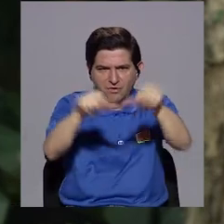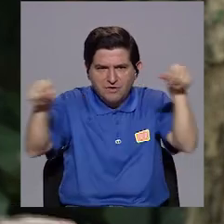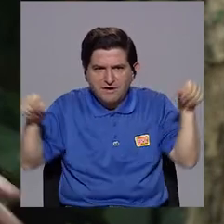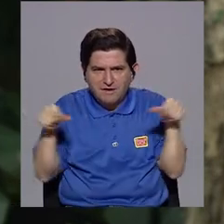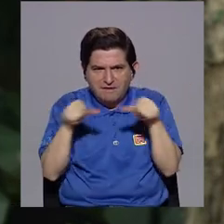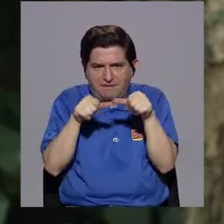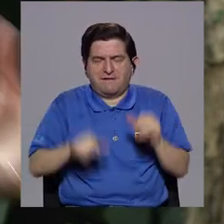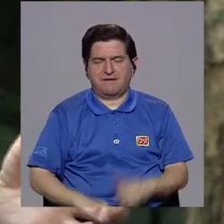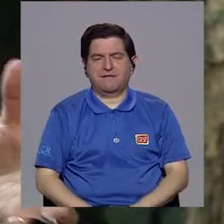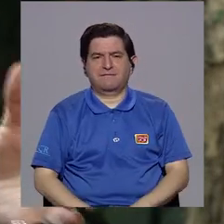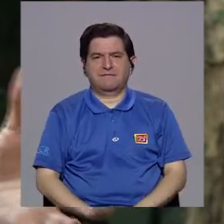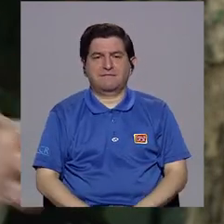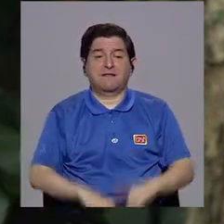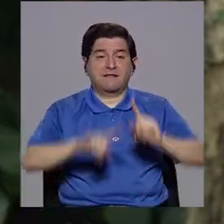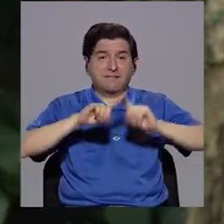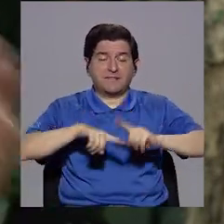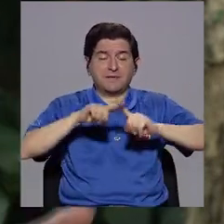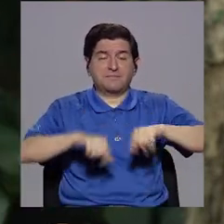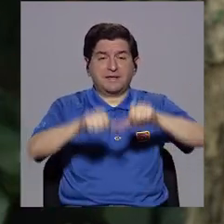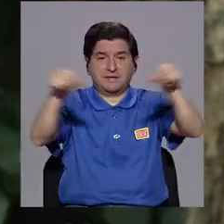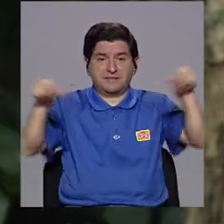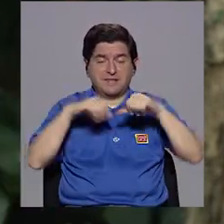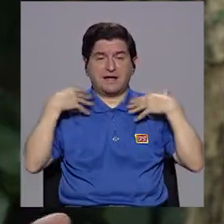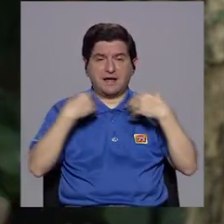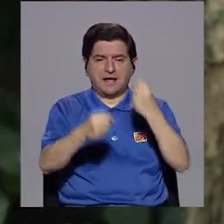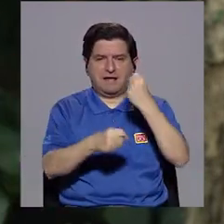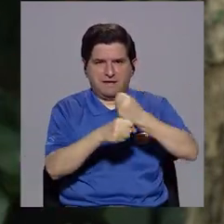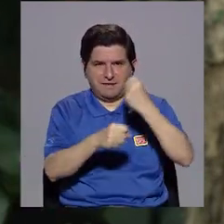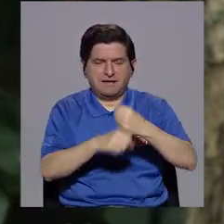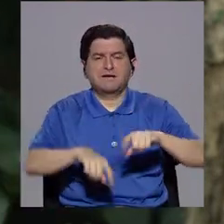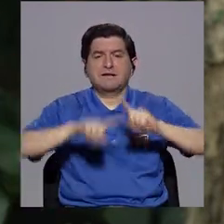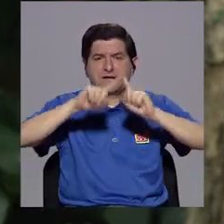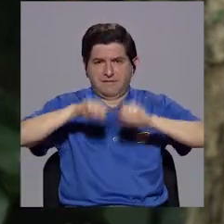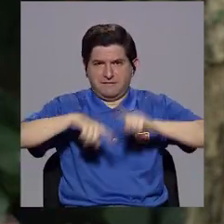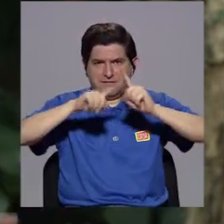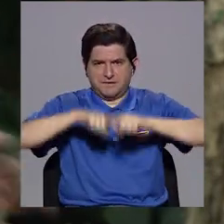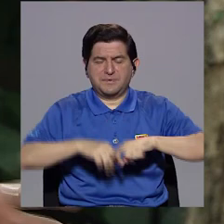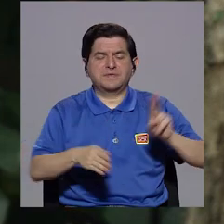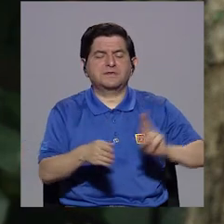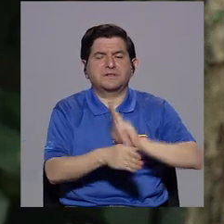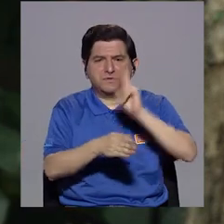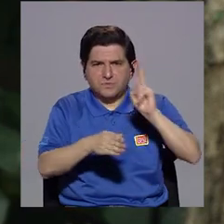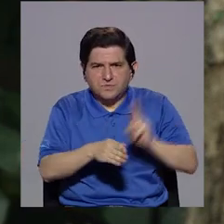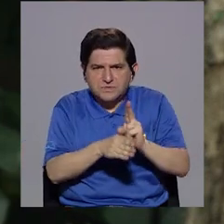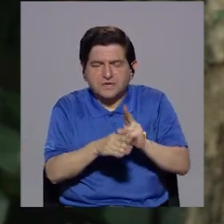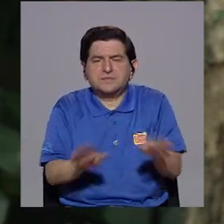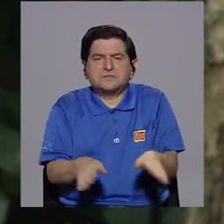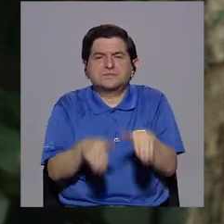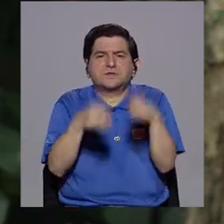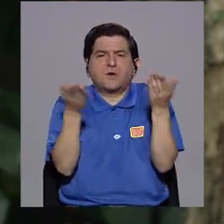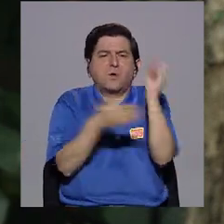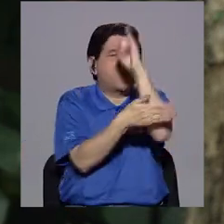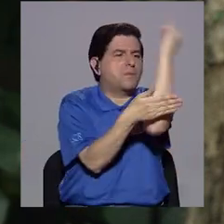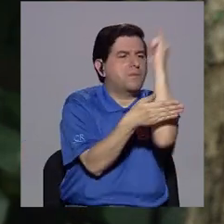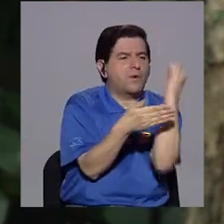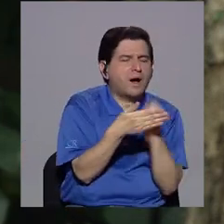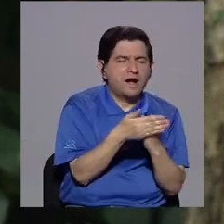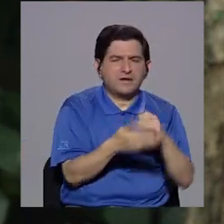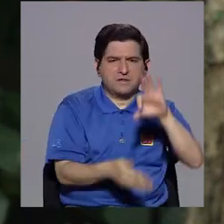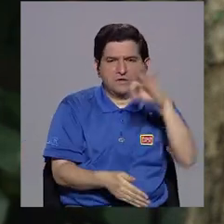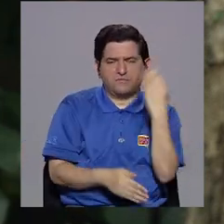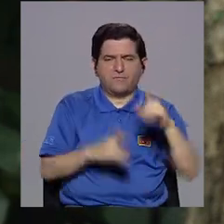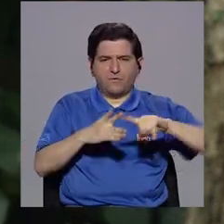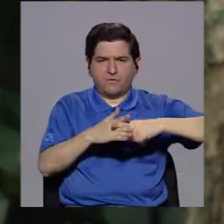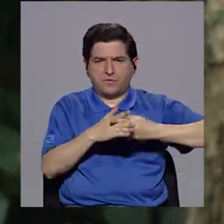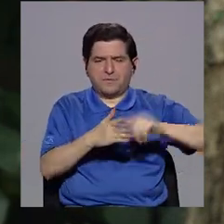psicología, dependiendo o del área de la salud en la que se vaya a trabajar, dependiendo de cómo se va a utilizar el arte como